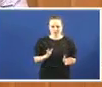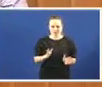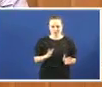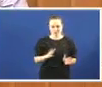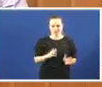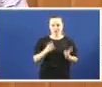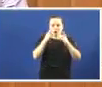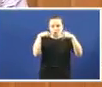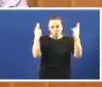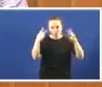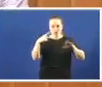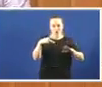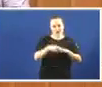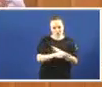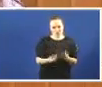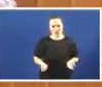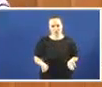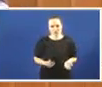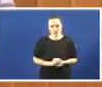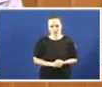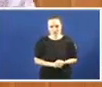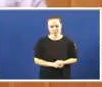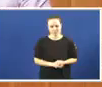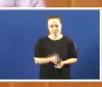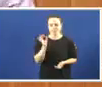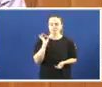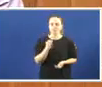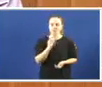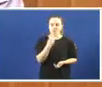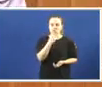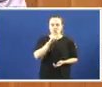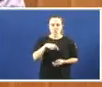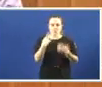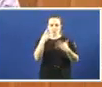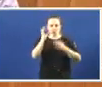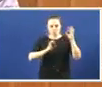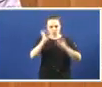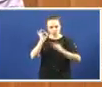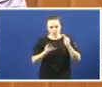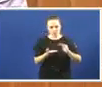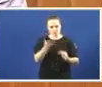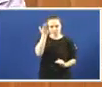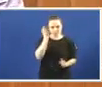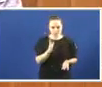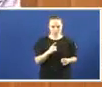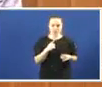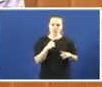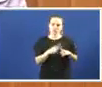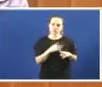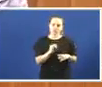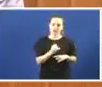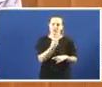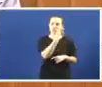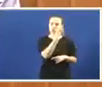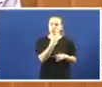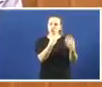na economía e na sociedade. É certo que crecen o 2,9% e que a Xunta vai dispoñer de